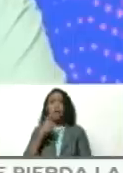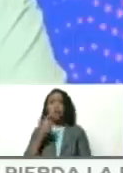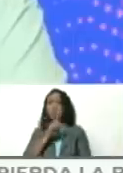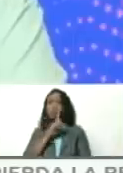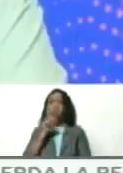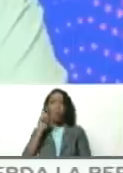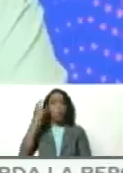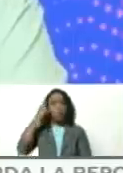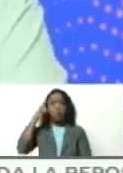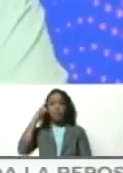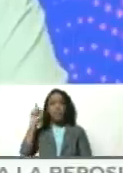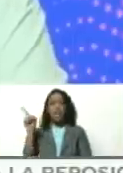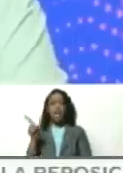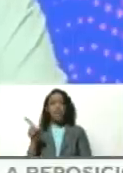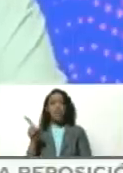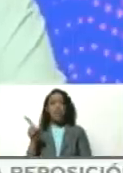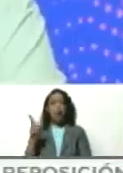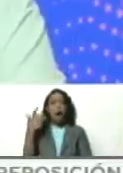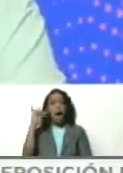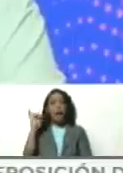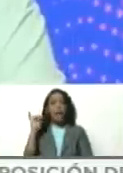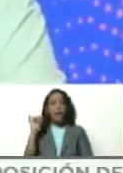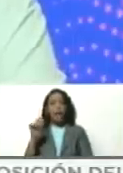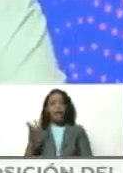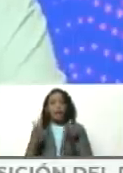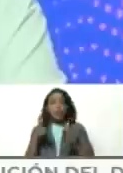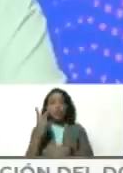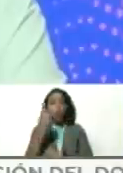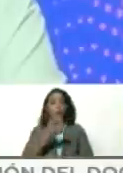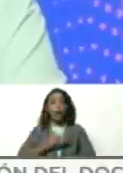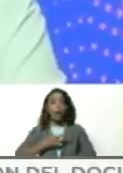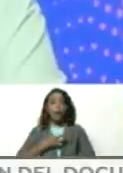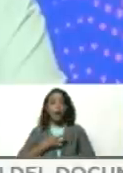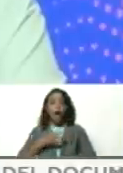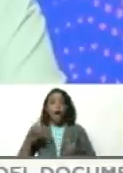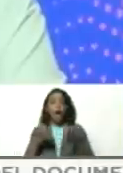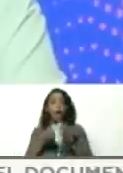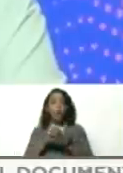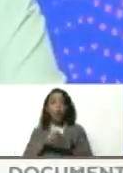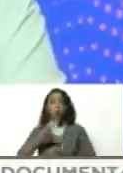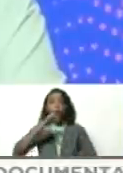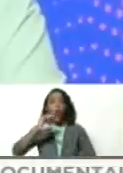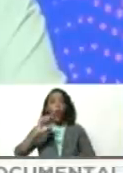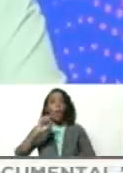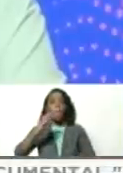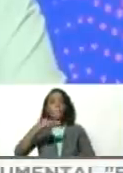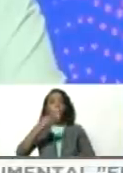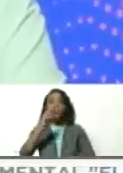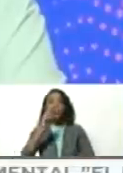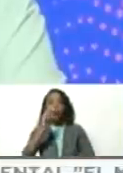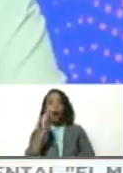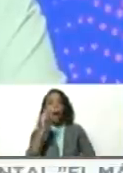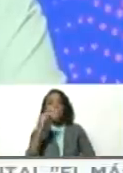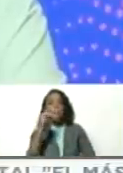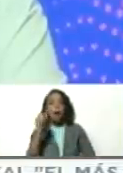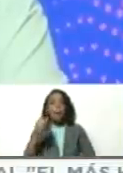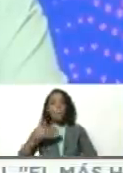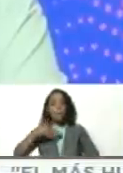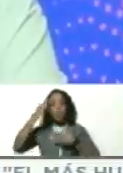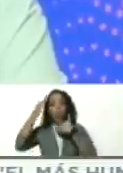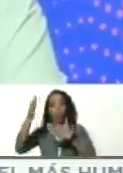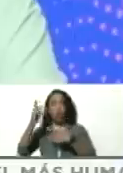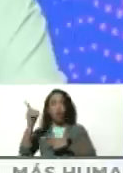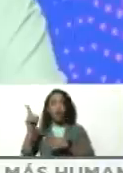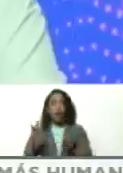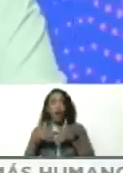existía. Ganó 2 alcaldías. El partido Puama, nuestros amigos de Puama en el Amazonas, mis saludos,